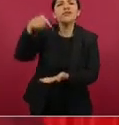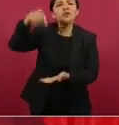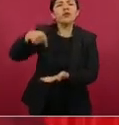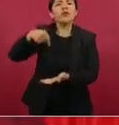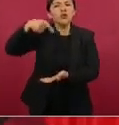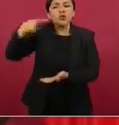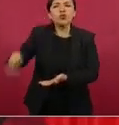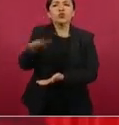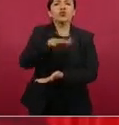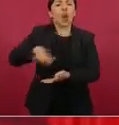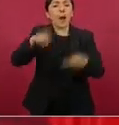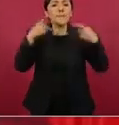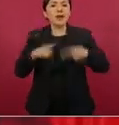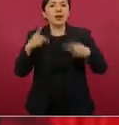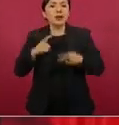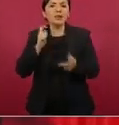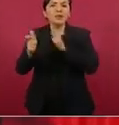pública,